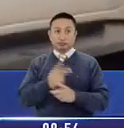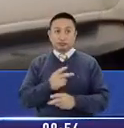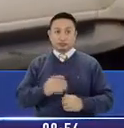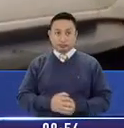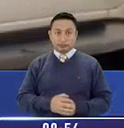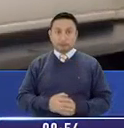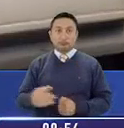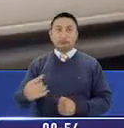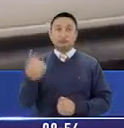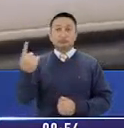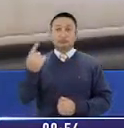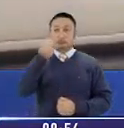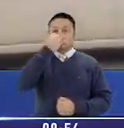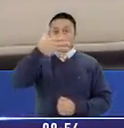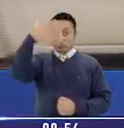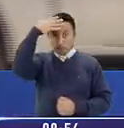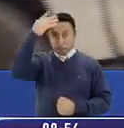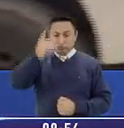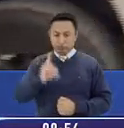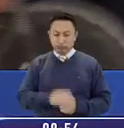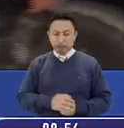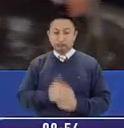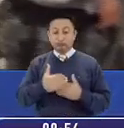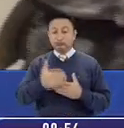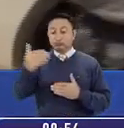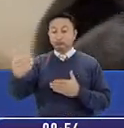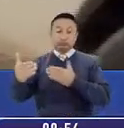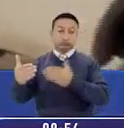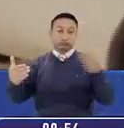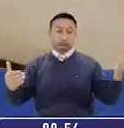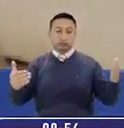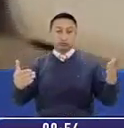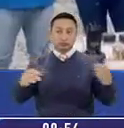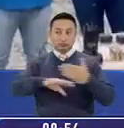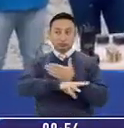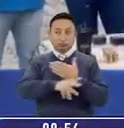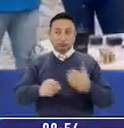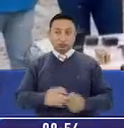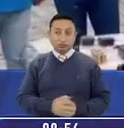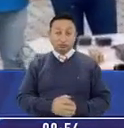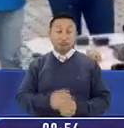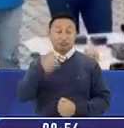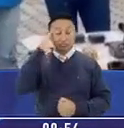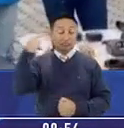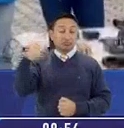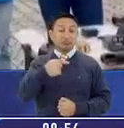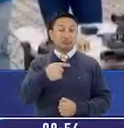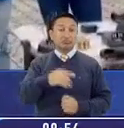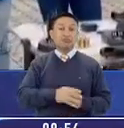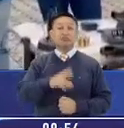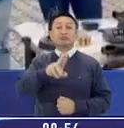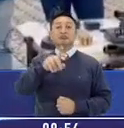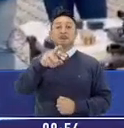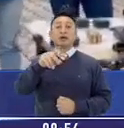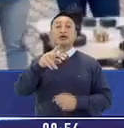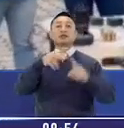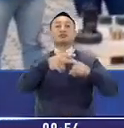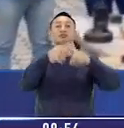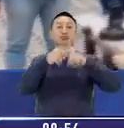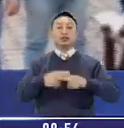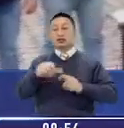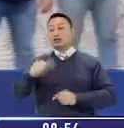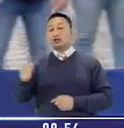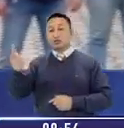solo operaba en la ciudad de Santo Domingo, sino que pasaba a los límites provinciales. Presumen que el armamento en ocasiones lo utilizaban, en